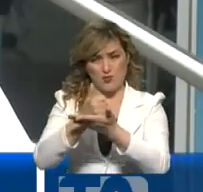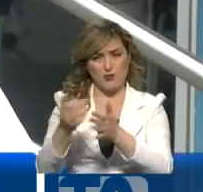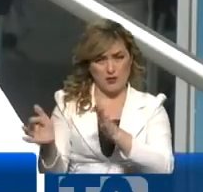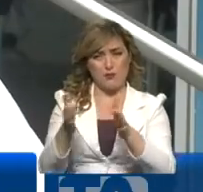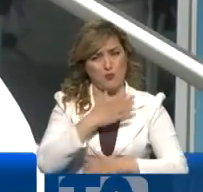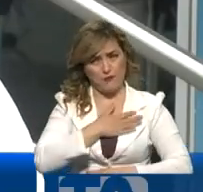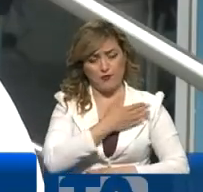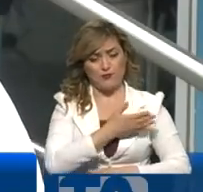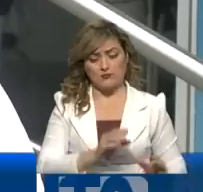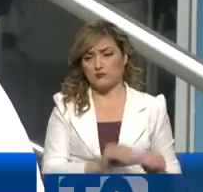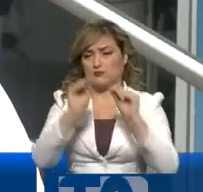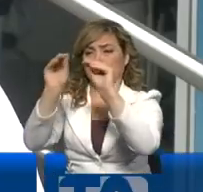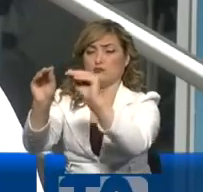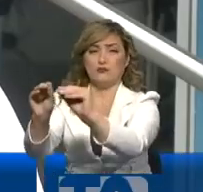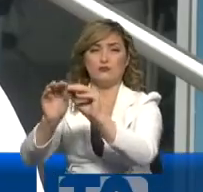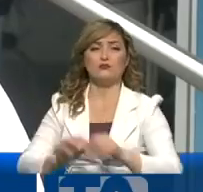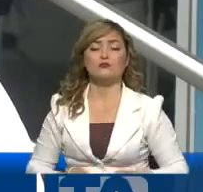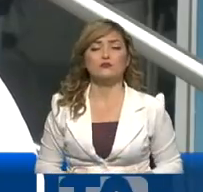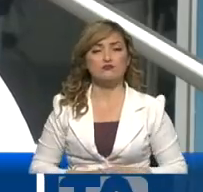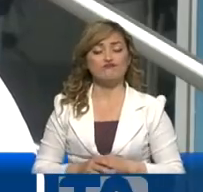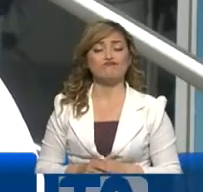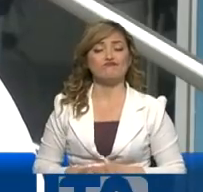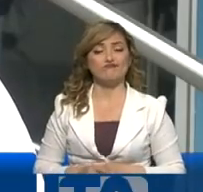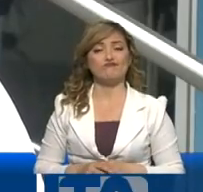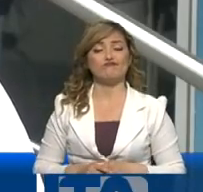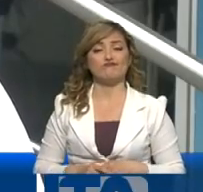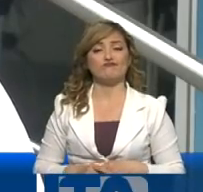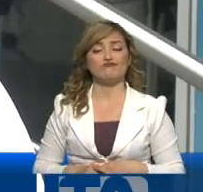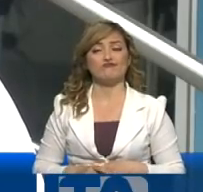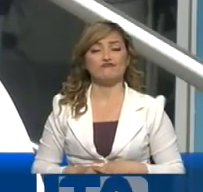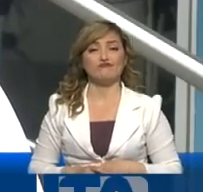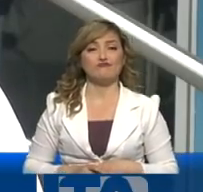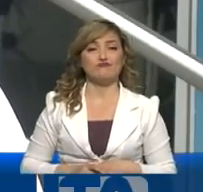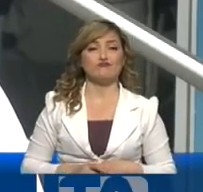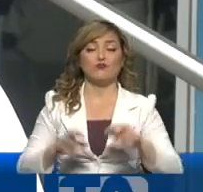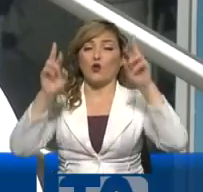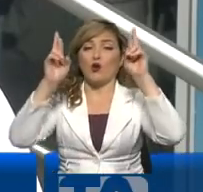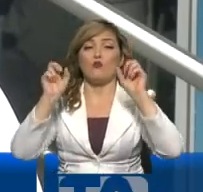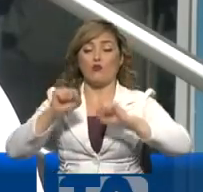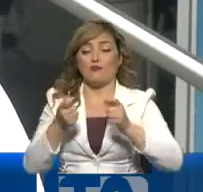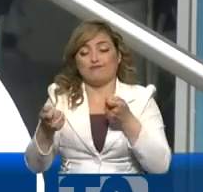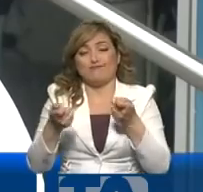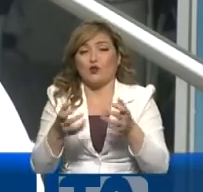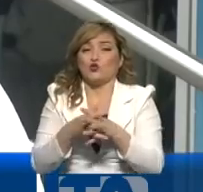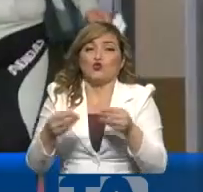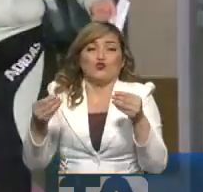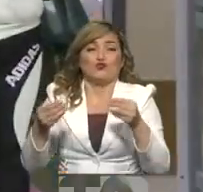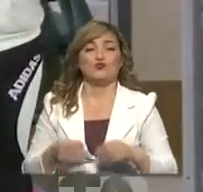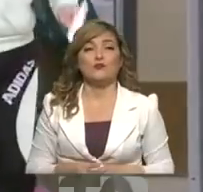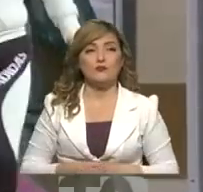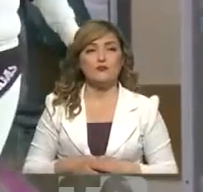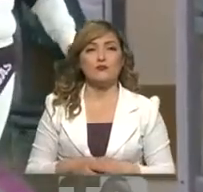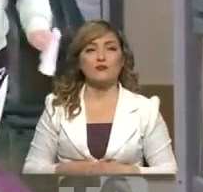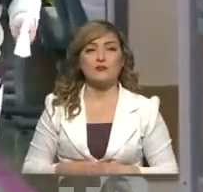amplio número de camas para cuidados de pediatría, y esperemos que ellos logren sostener por el momento toda esta avalancha.